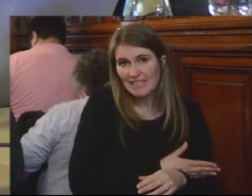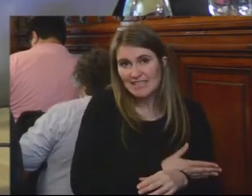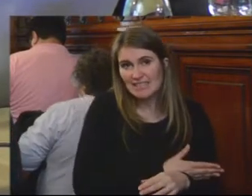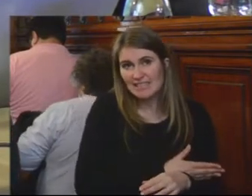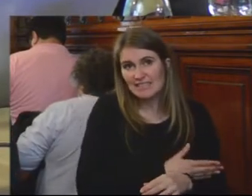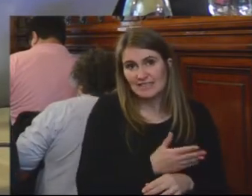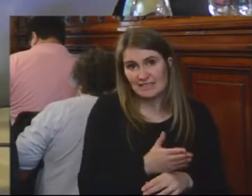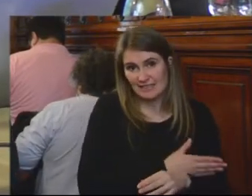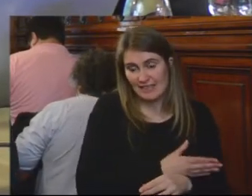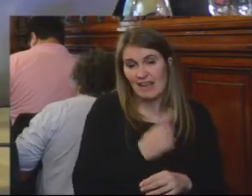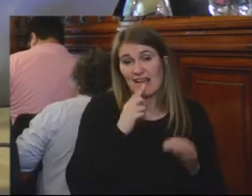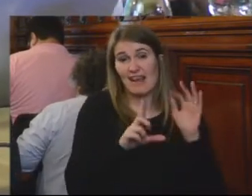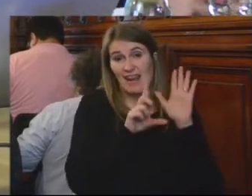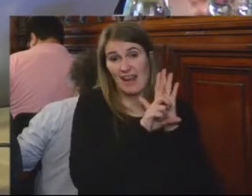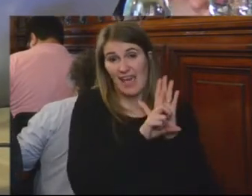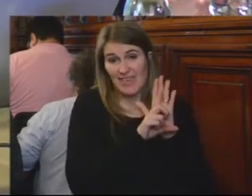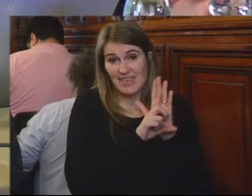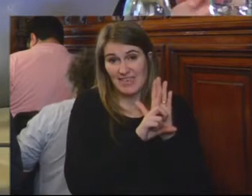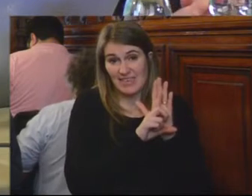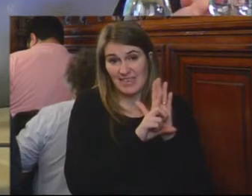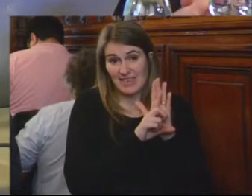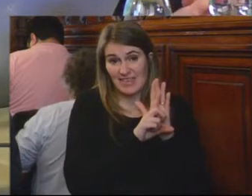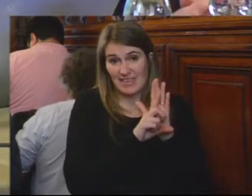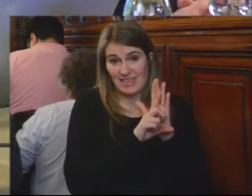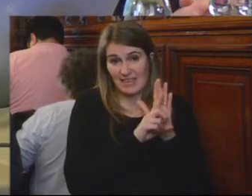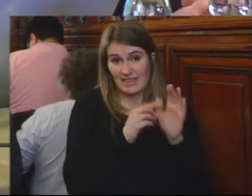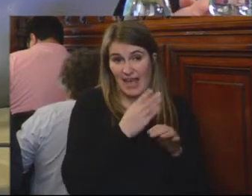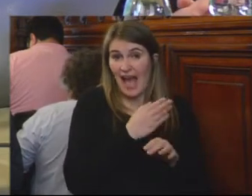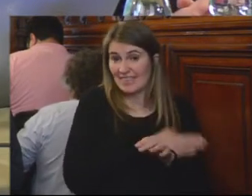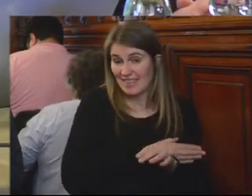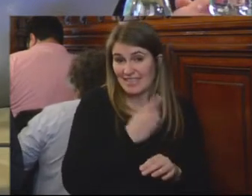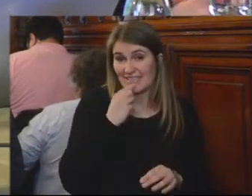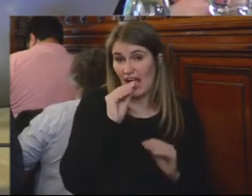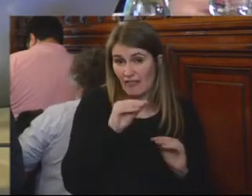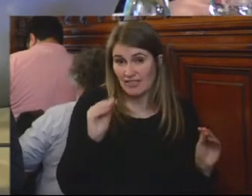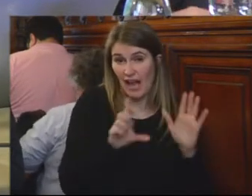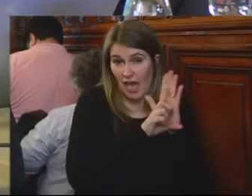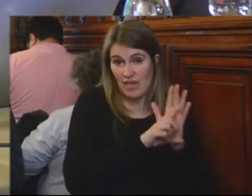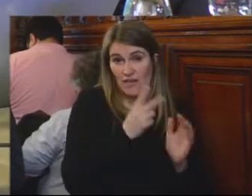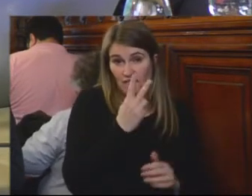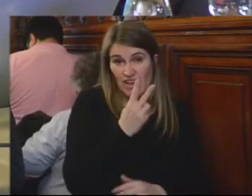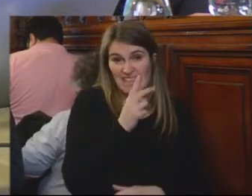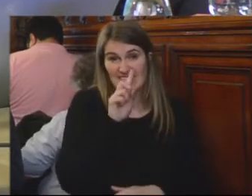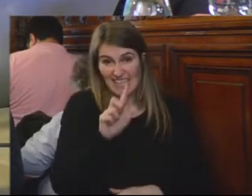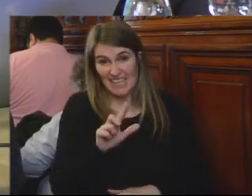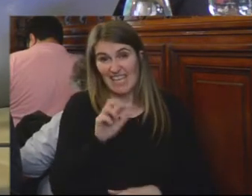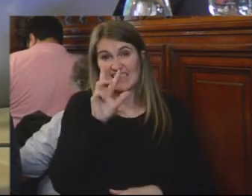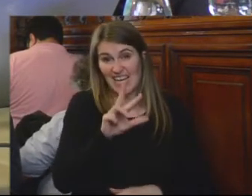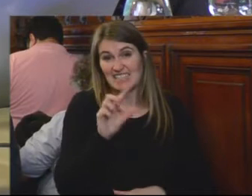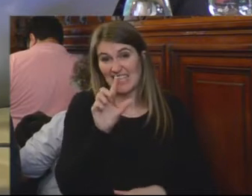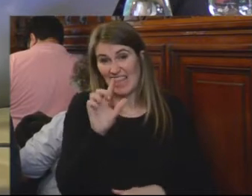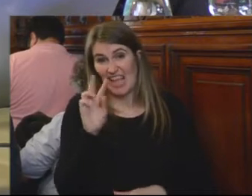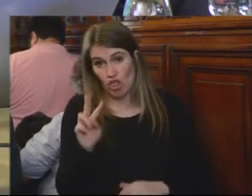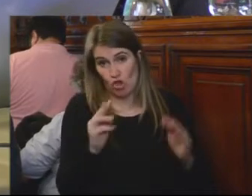la ley antes del dictado de la ley 27360 y 2 al correr los